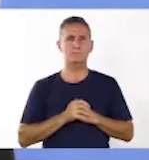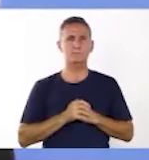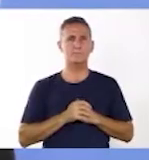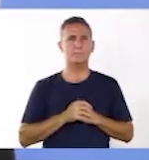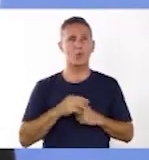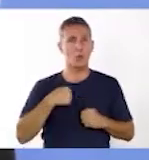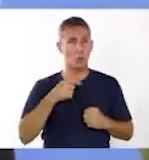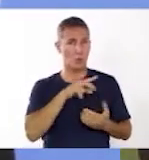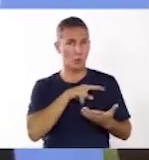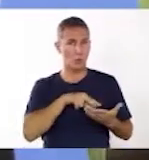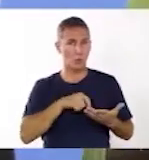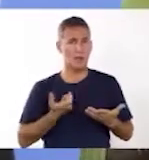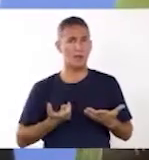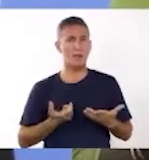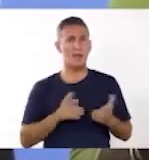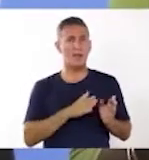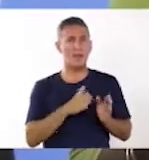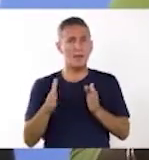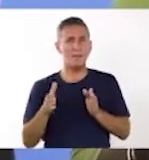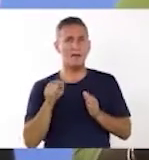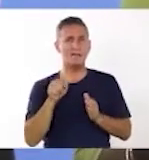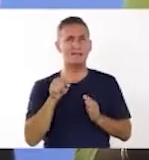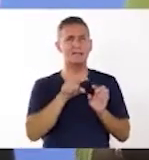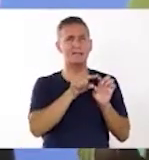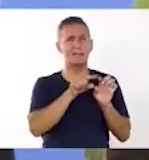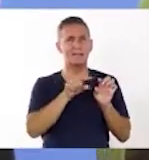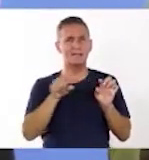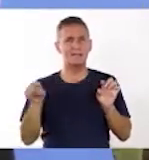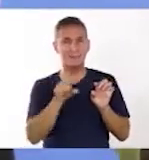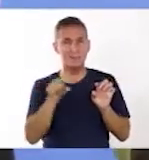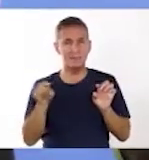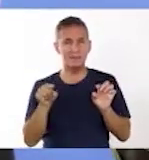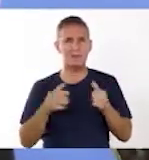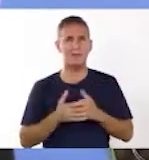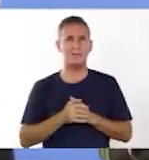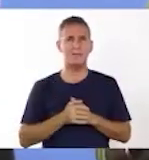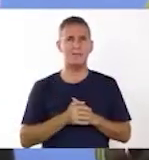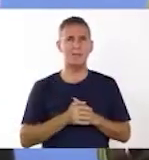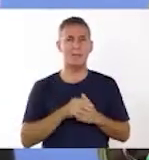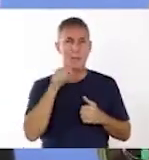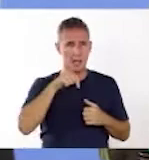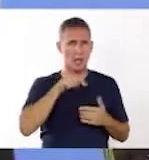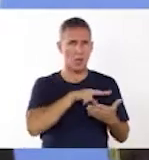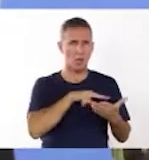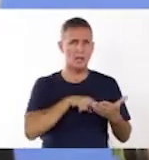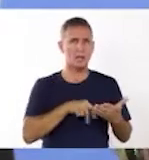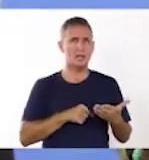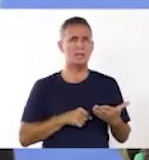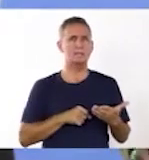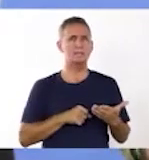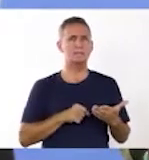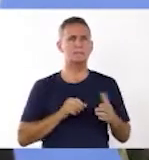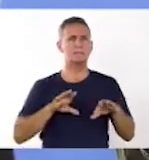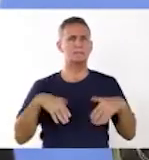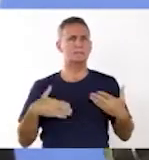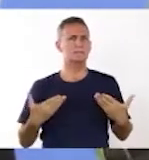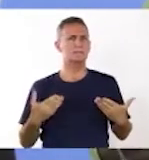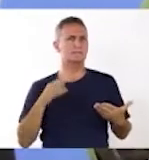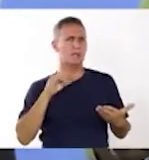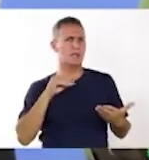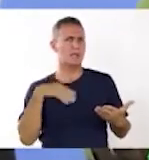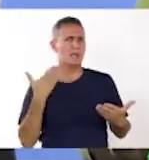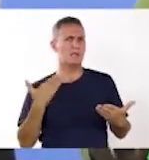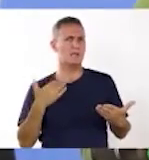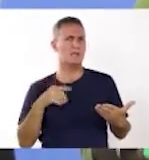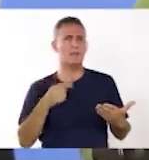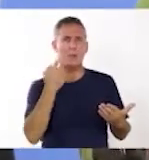1. Y yo les voy a leer parte de ese fragmento. Vamos a leer